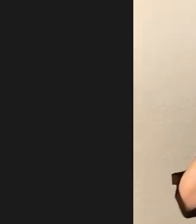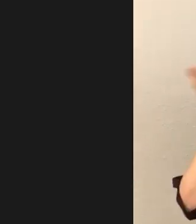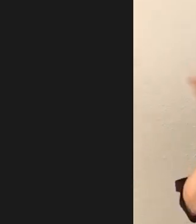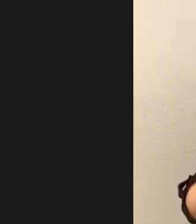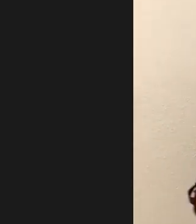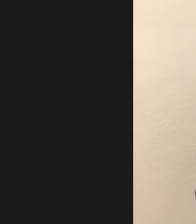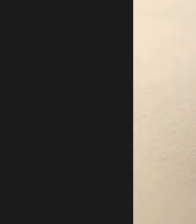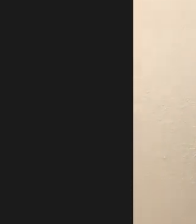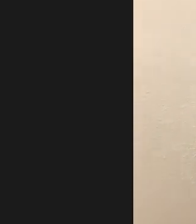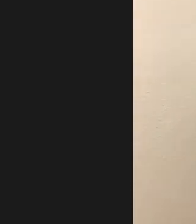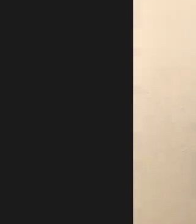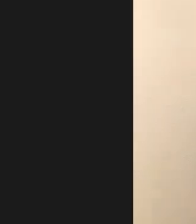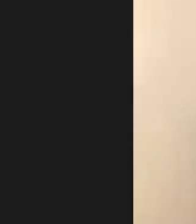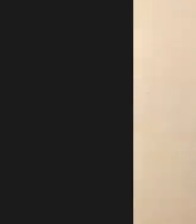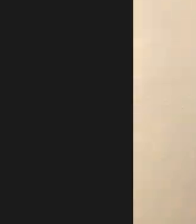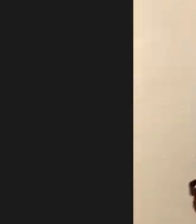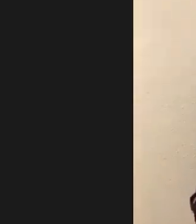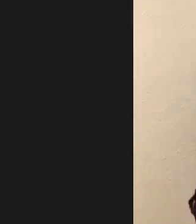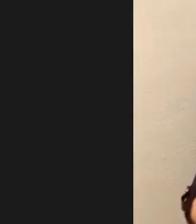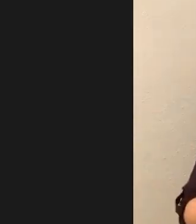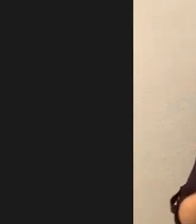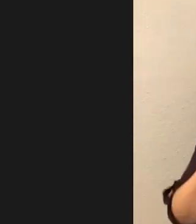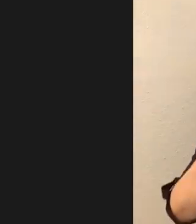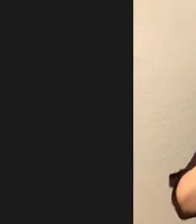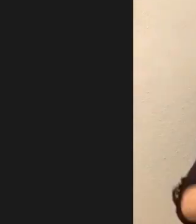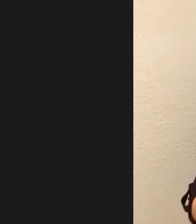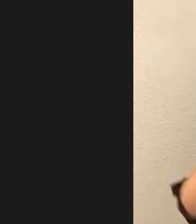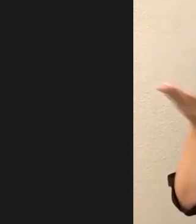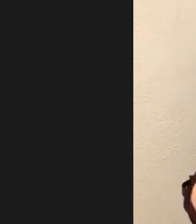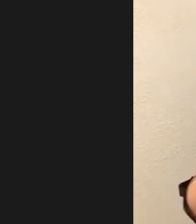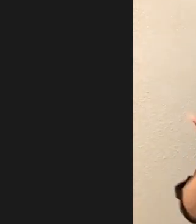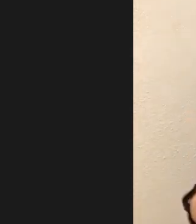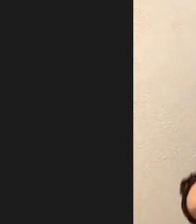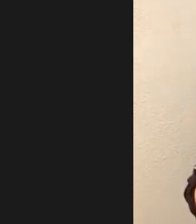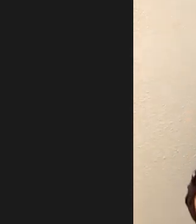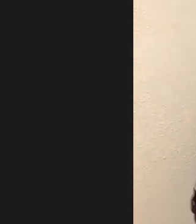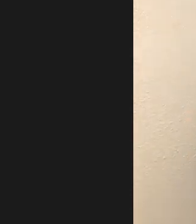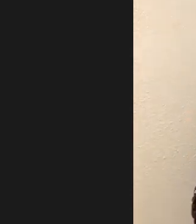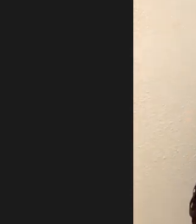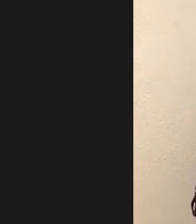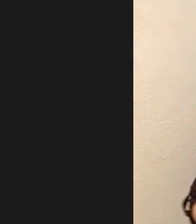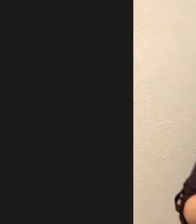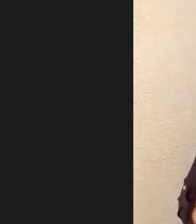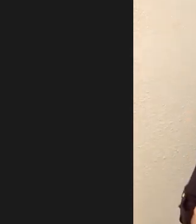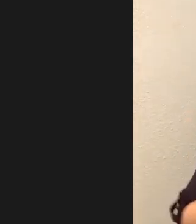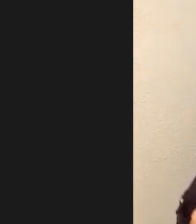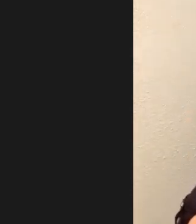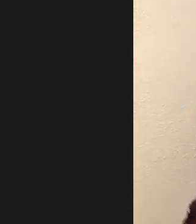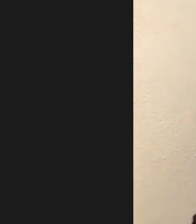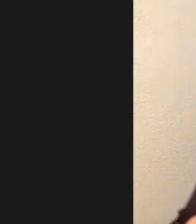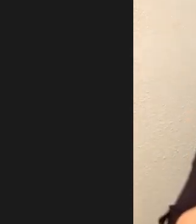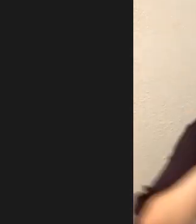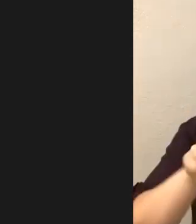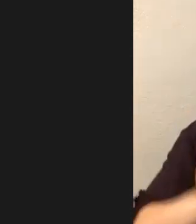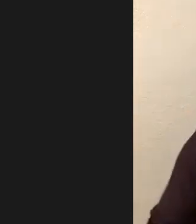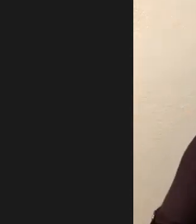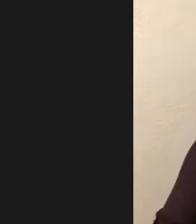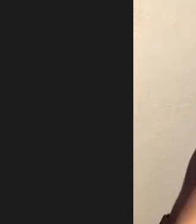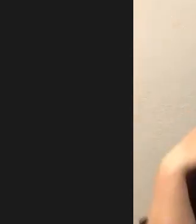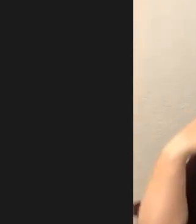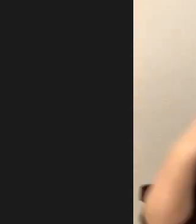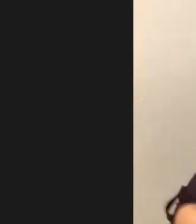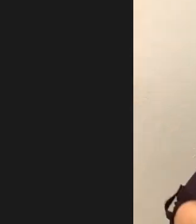Tenemos a la gente que participan en línea. Tenemos servicios de interpretación, entonces